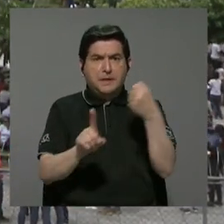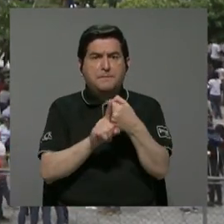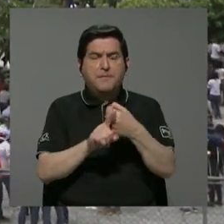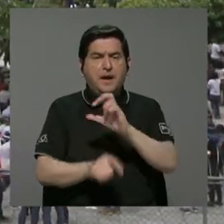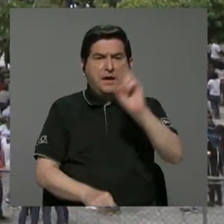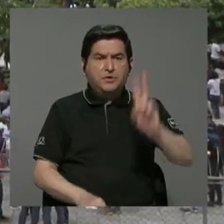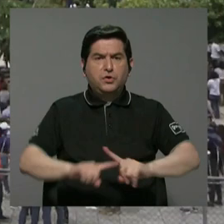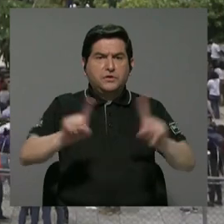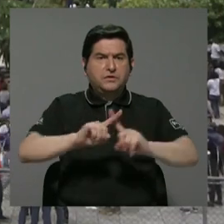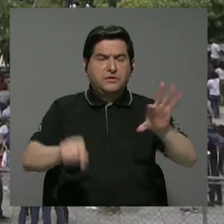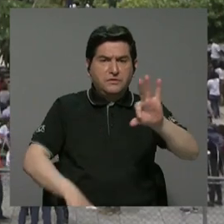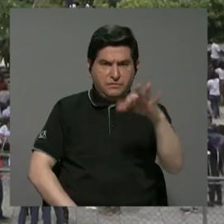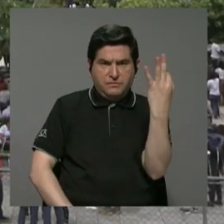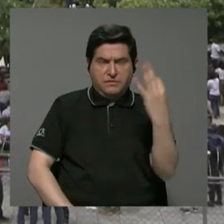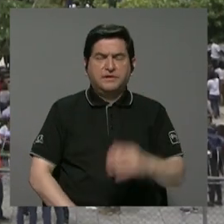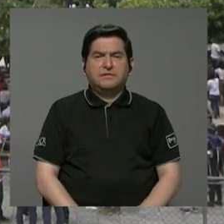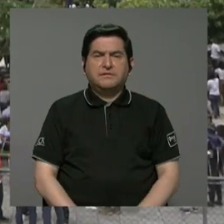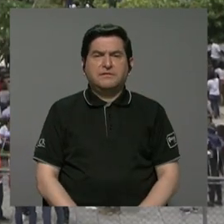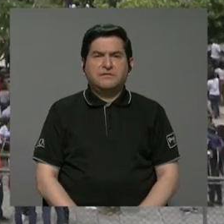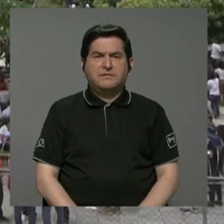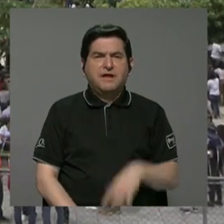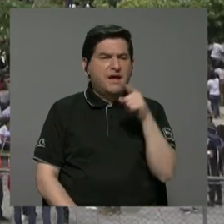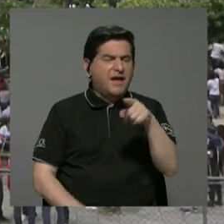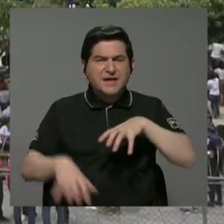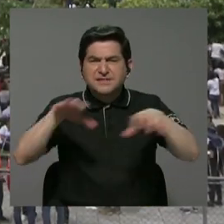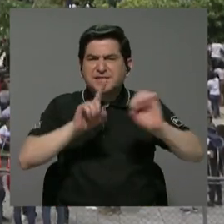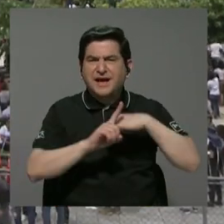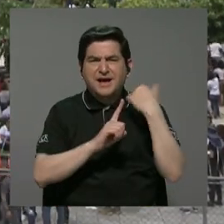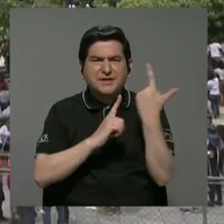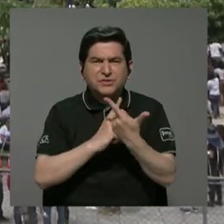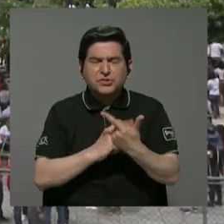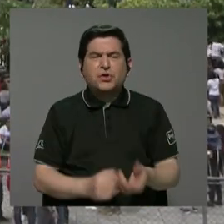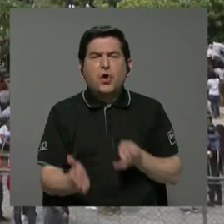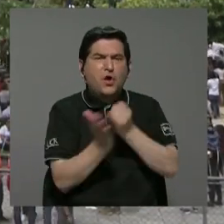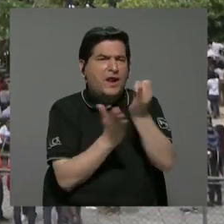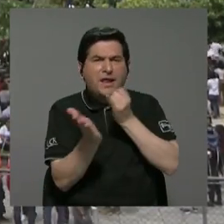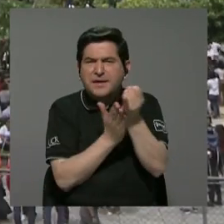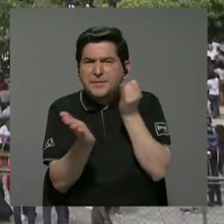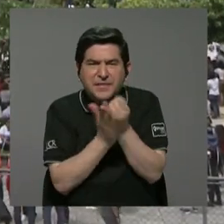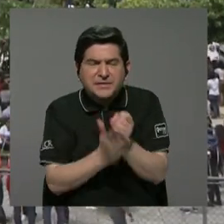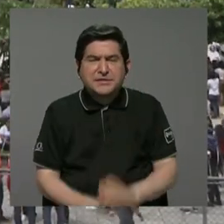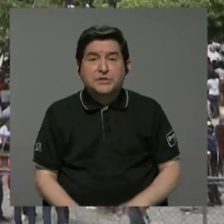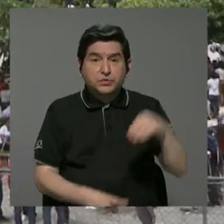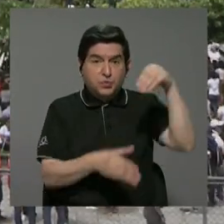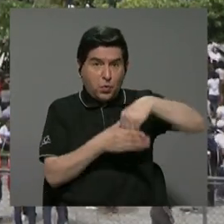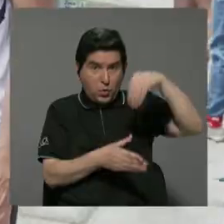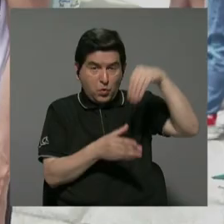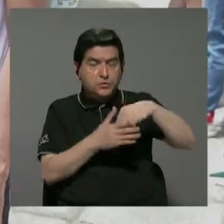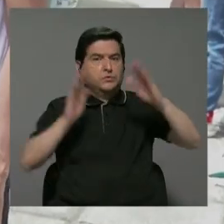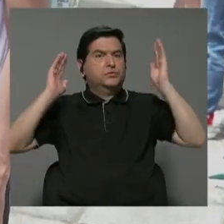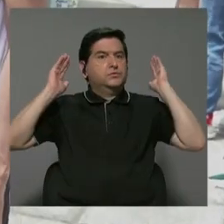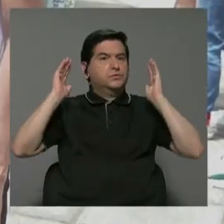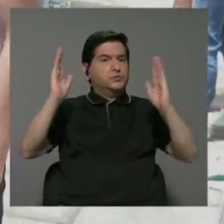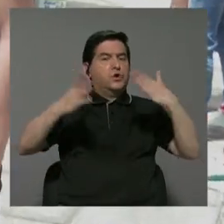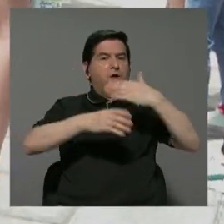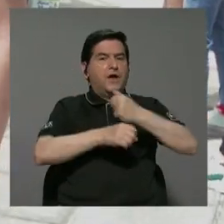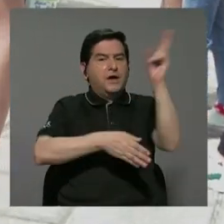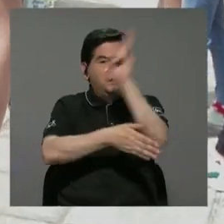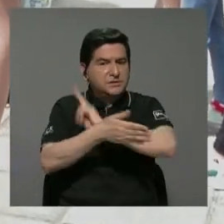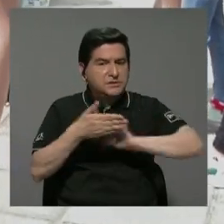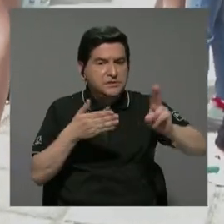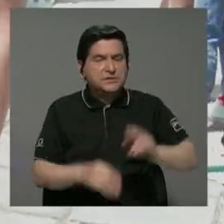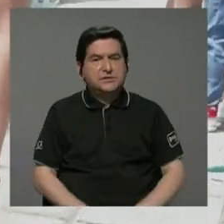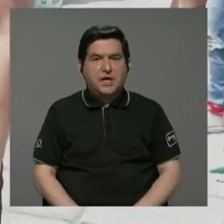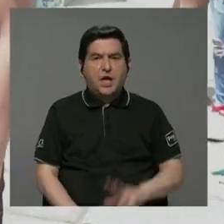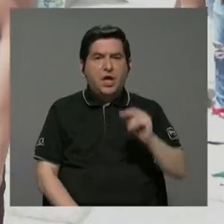muchas maneras. ¿Cómo podemos hablar de esa acción social, de la investigación, que es un aporte inmenso que realizan las universidades